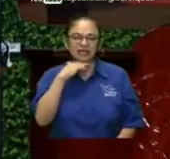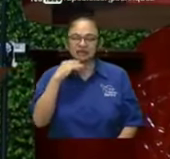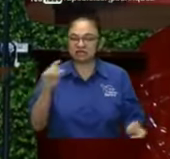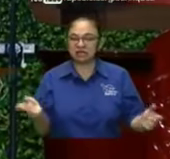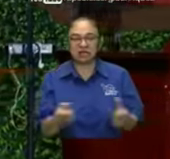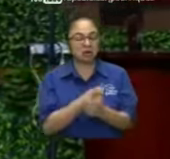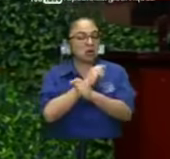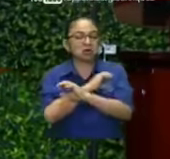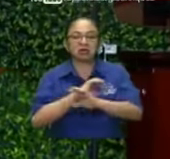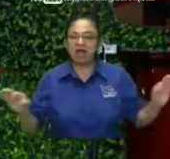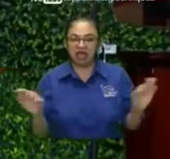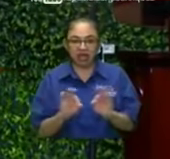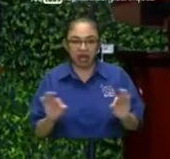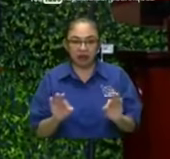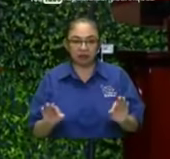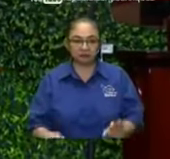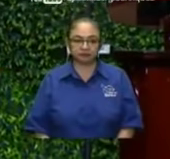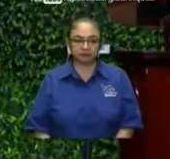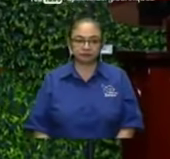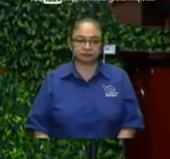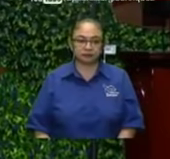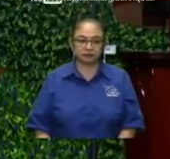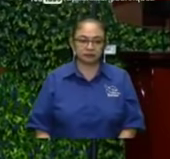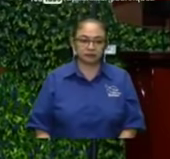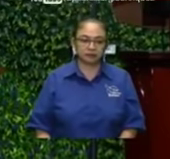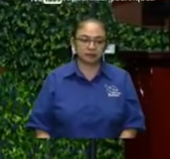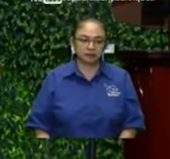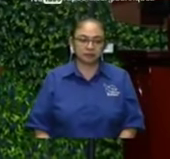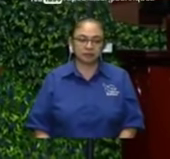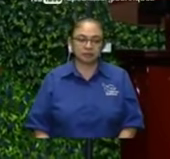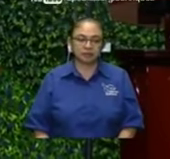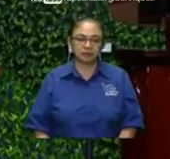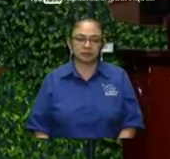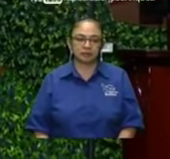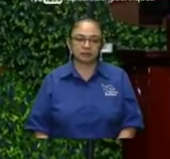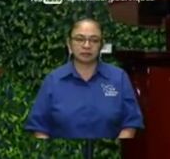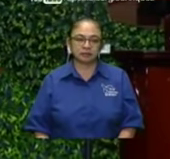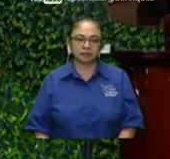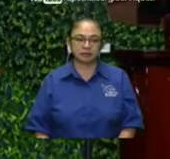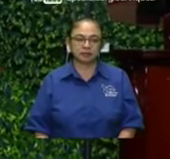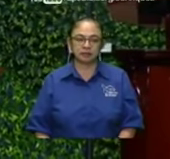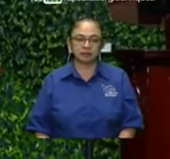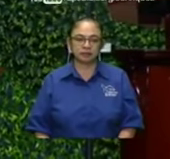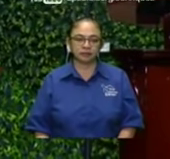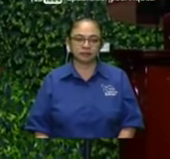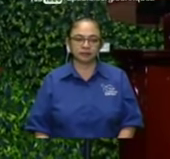Un insaciable es alguien que no se queda bien con nada, con él.